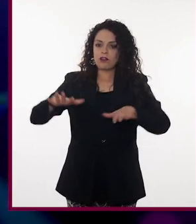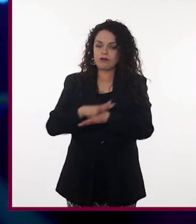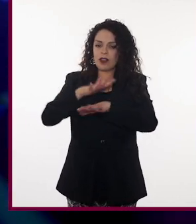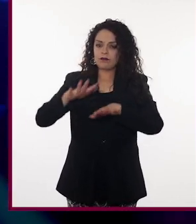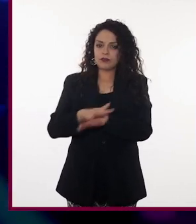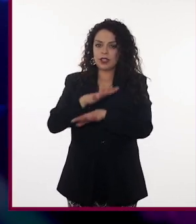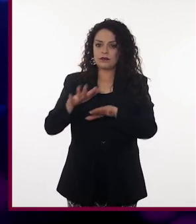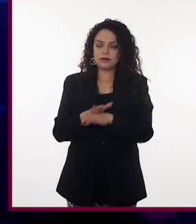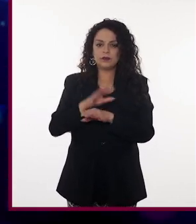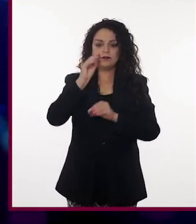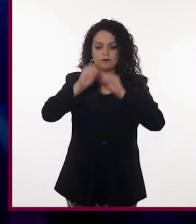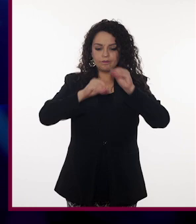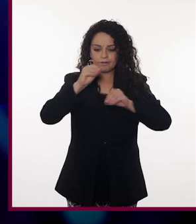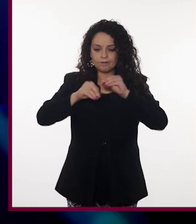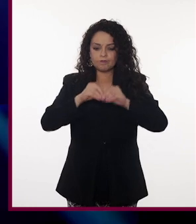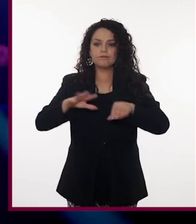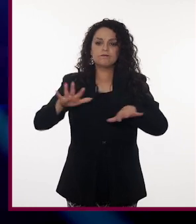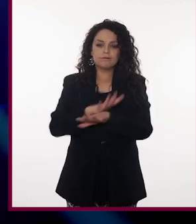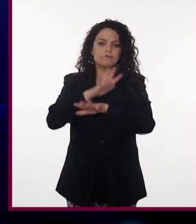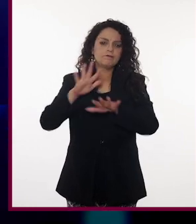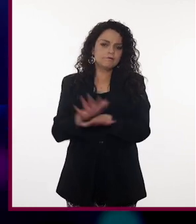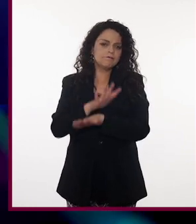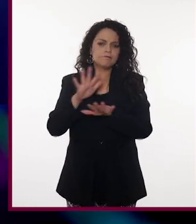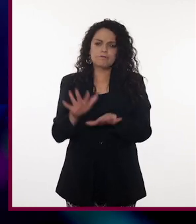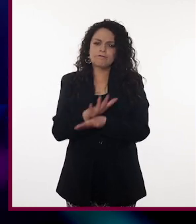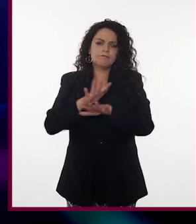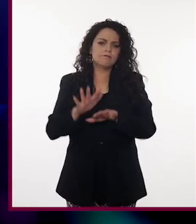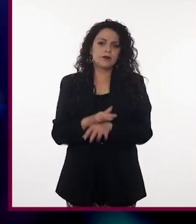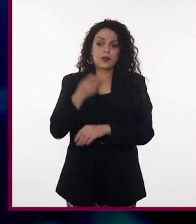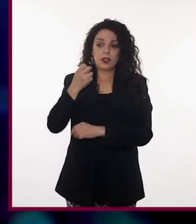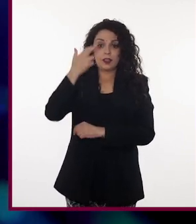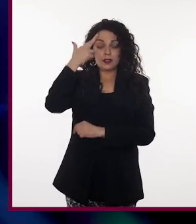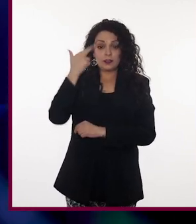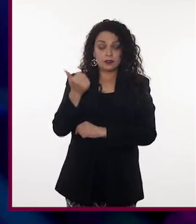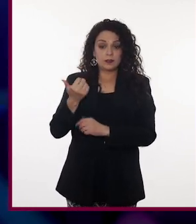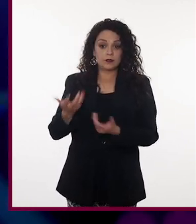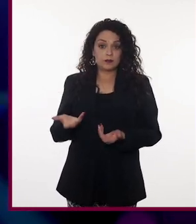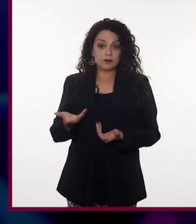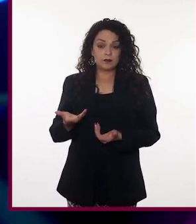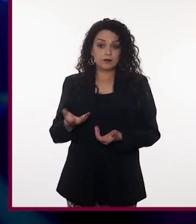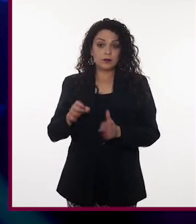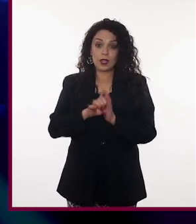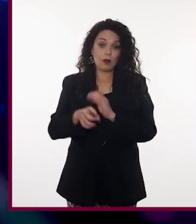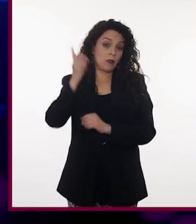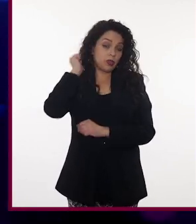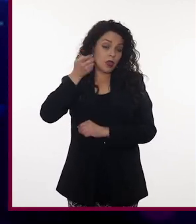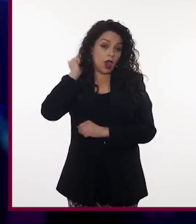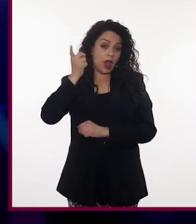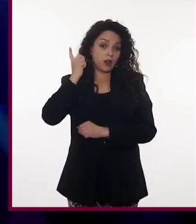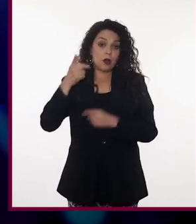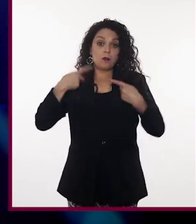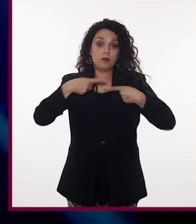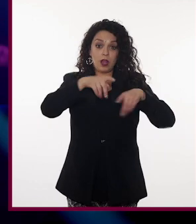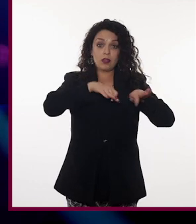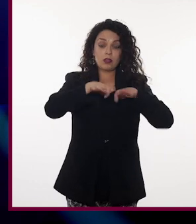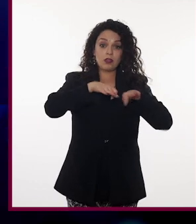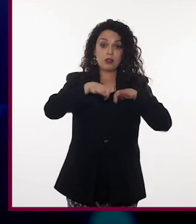actualizan los términos o las condiciones de los contratos, y en ese sentido, como lo hacen, digamos, diariamente, sin que los